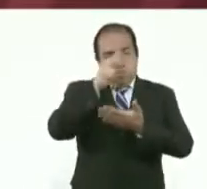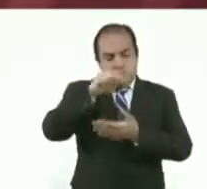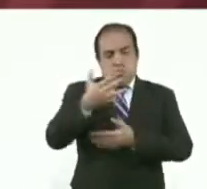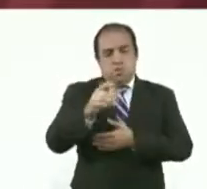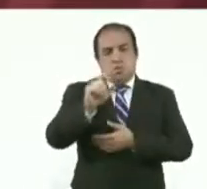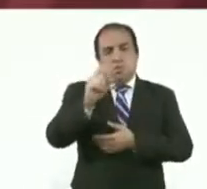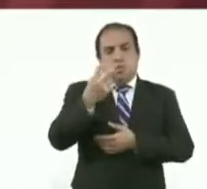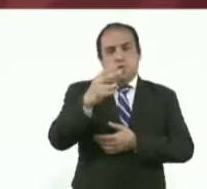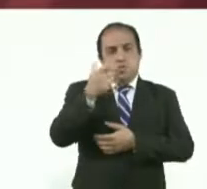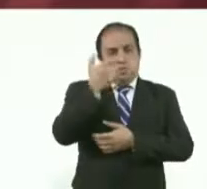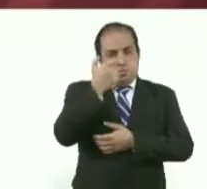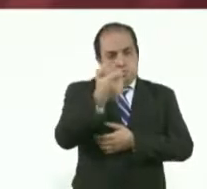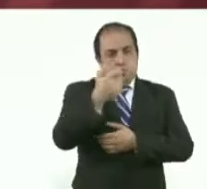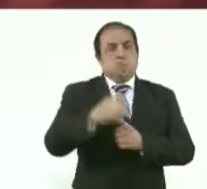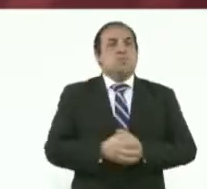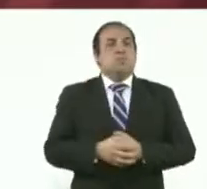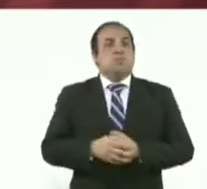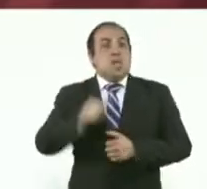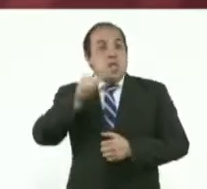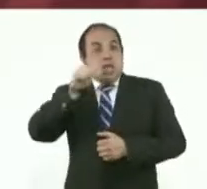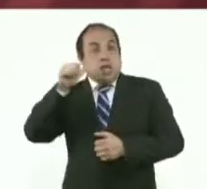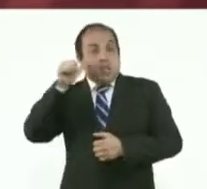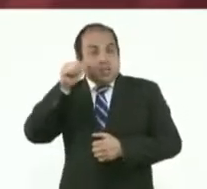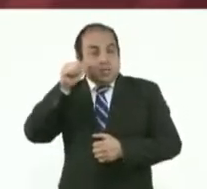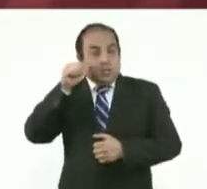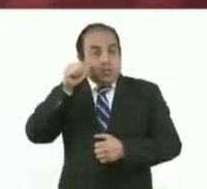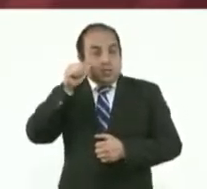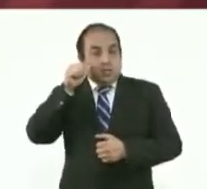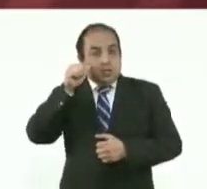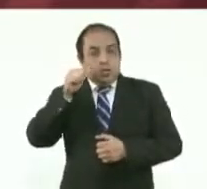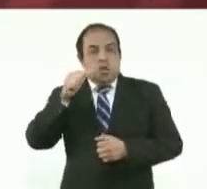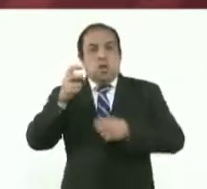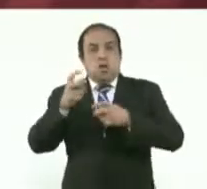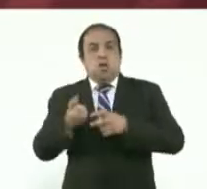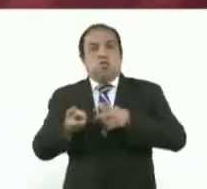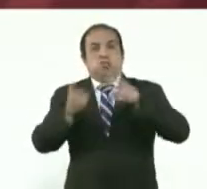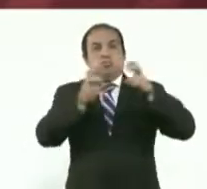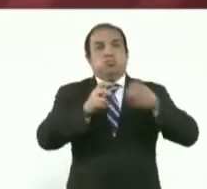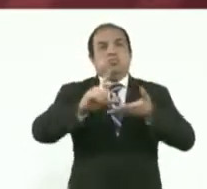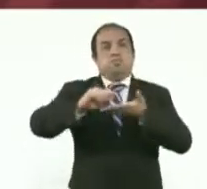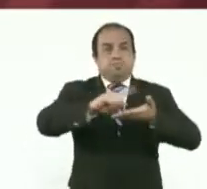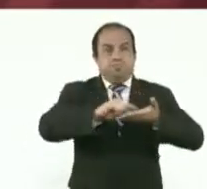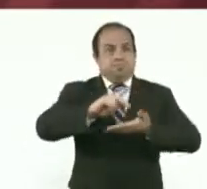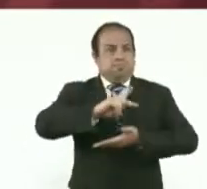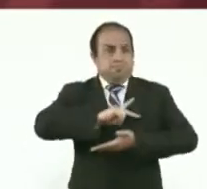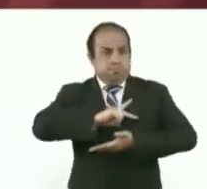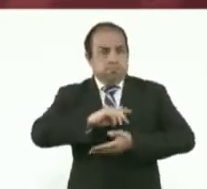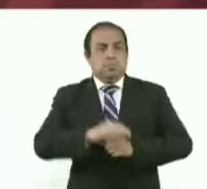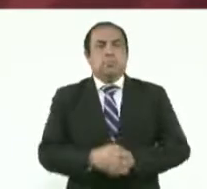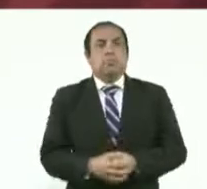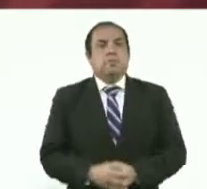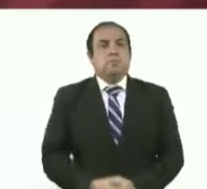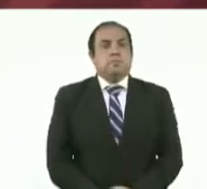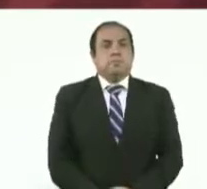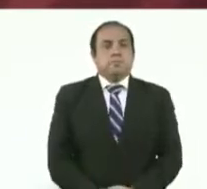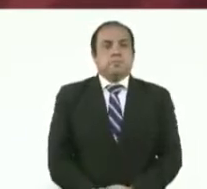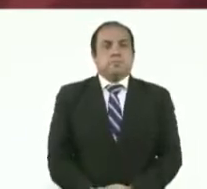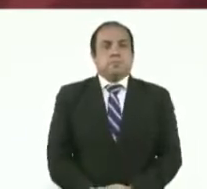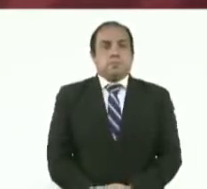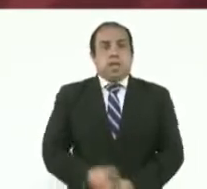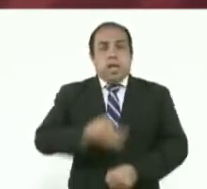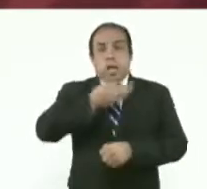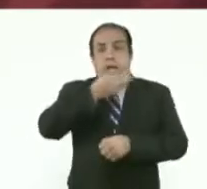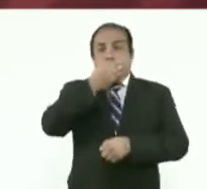22 pesos. Y el día de ayer inclusive subí a mi Twitter un tweet en